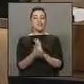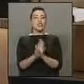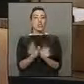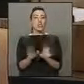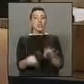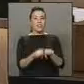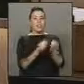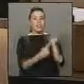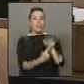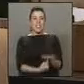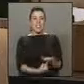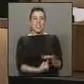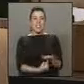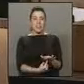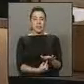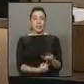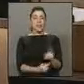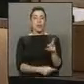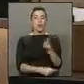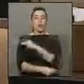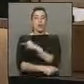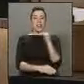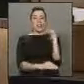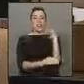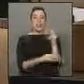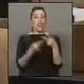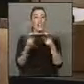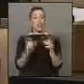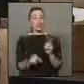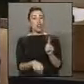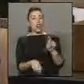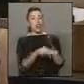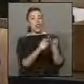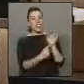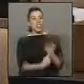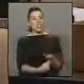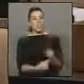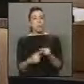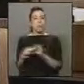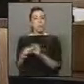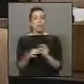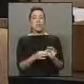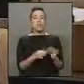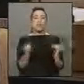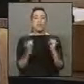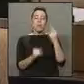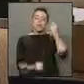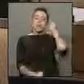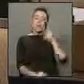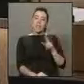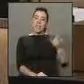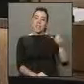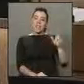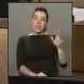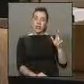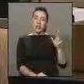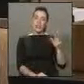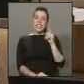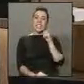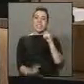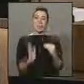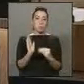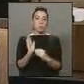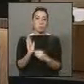actuación discriminatoria por parte del empleador. El derecho a no sufrir discriminaciones por motivos religiosos o de conciencia se encuentra no